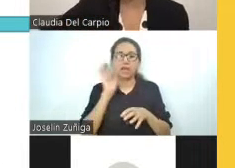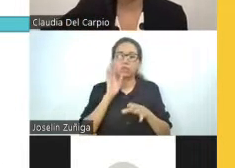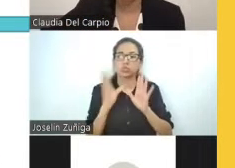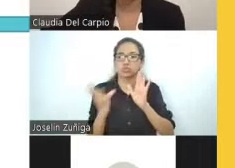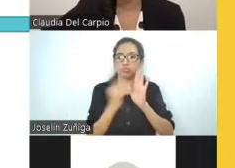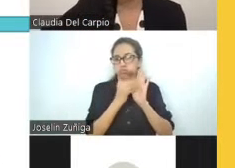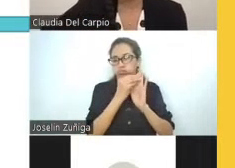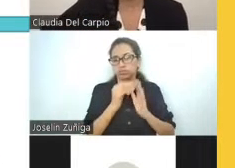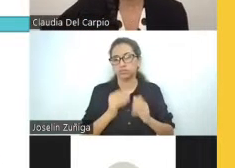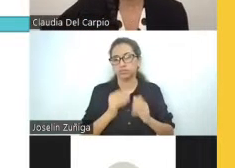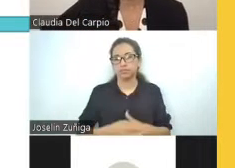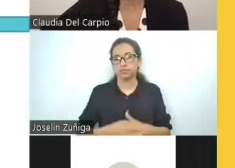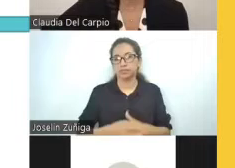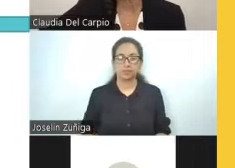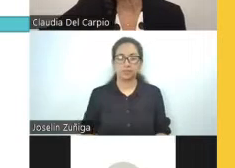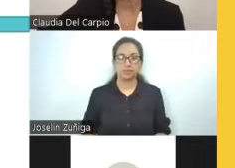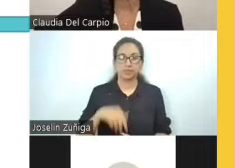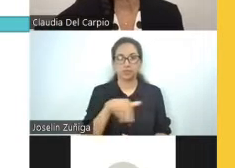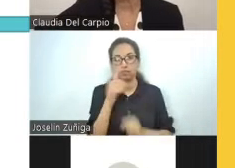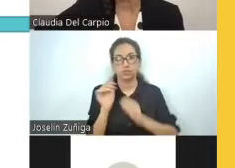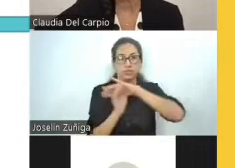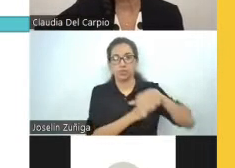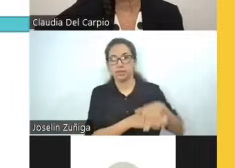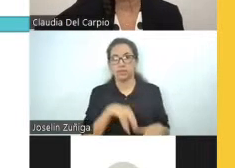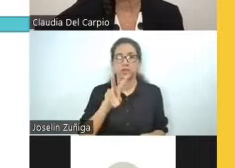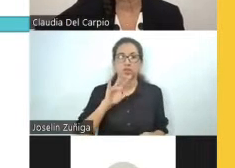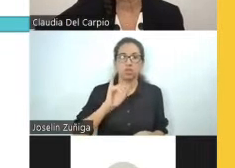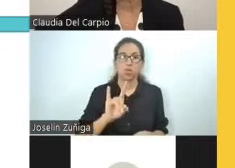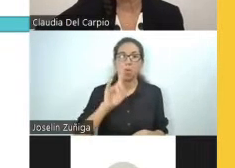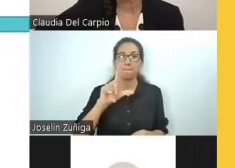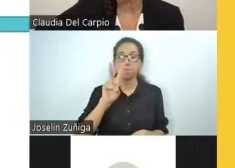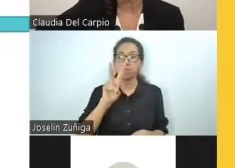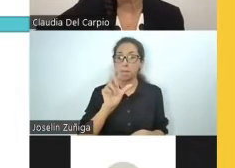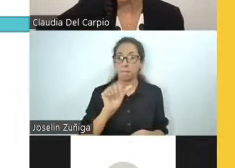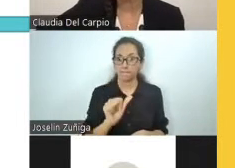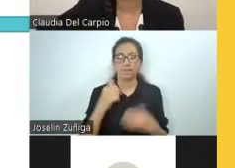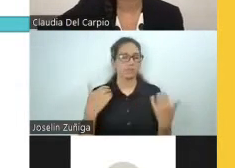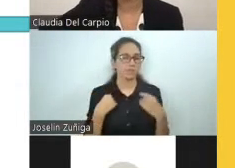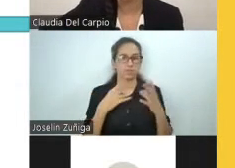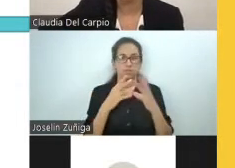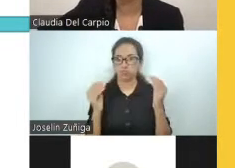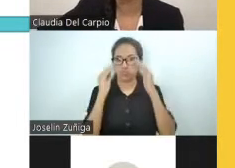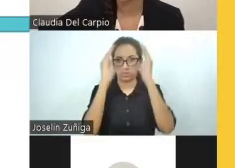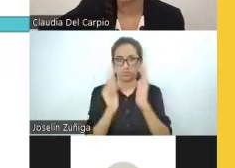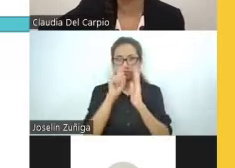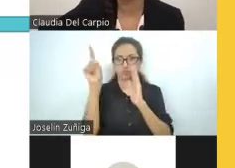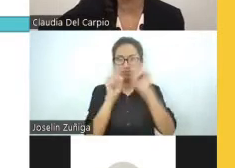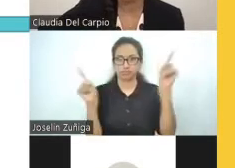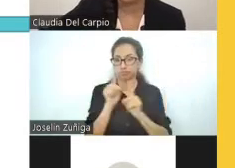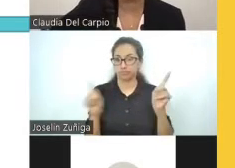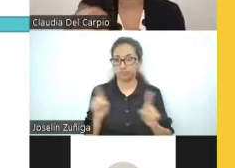infecciones. Por otro lado, tenemos la vulva, que ya habíamos dicho, tiene muchísimas estructuras, cada una con su